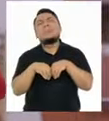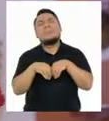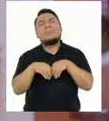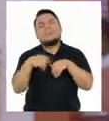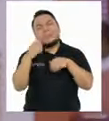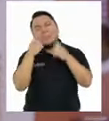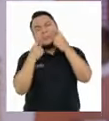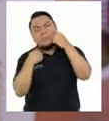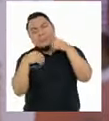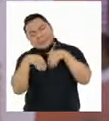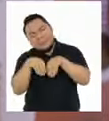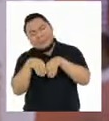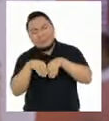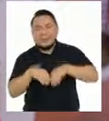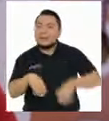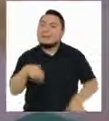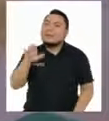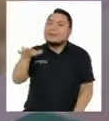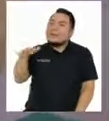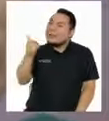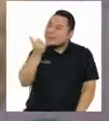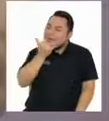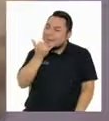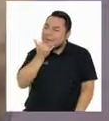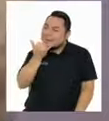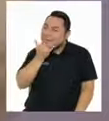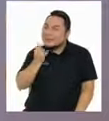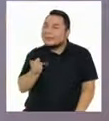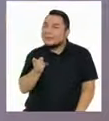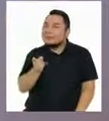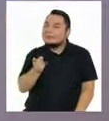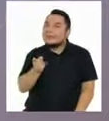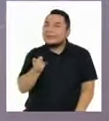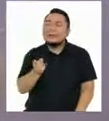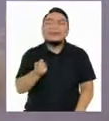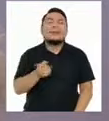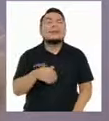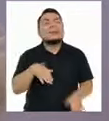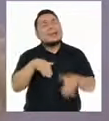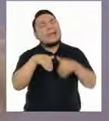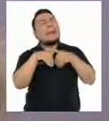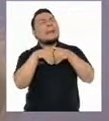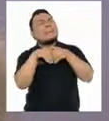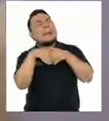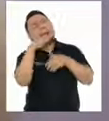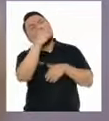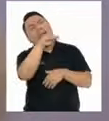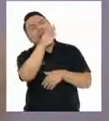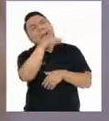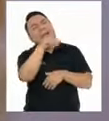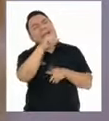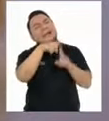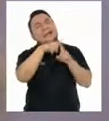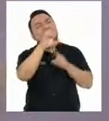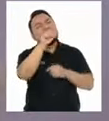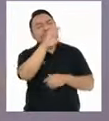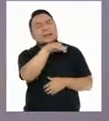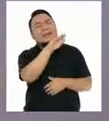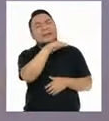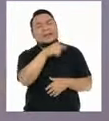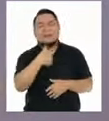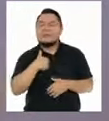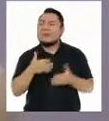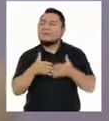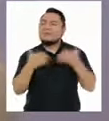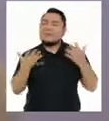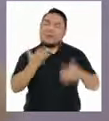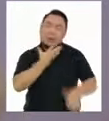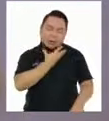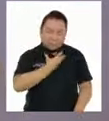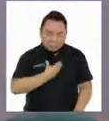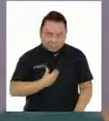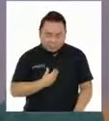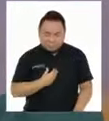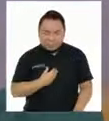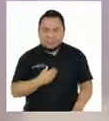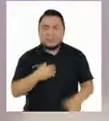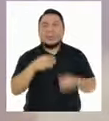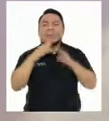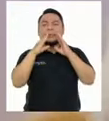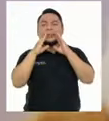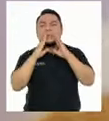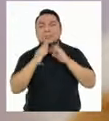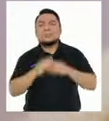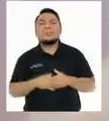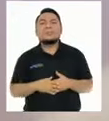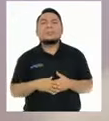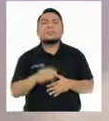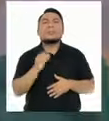¿Qué pasa, Chancaycito? ¡Ay, Alexa! Estoy muy triste.